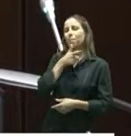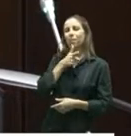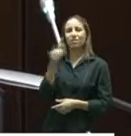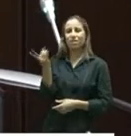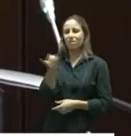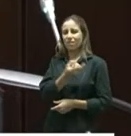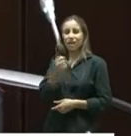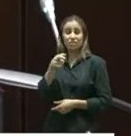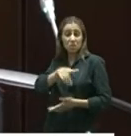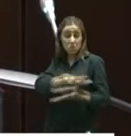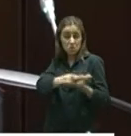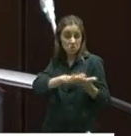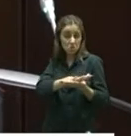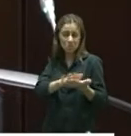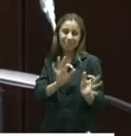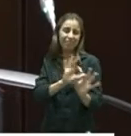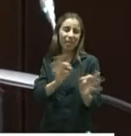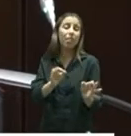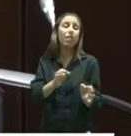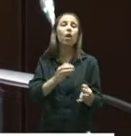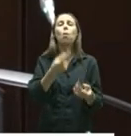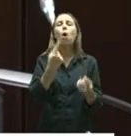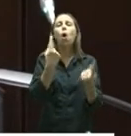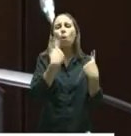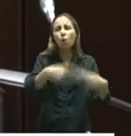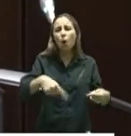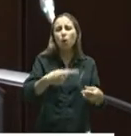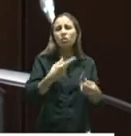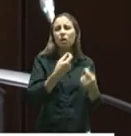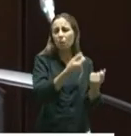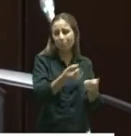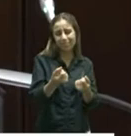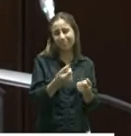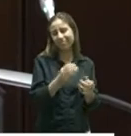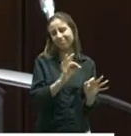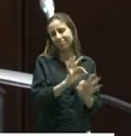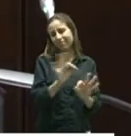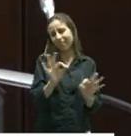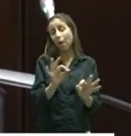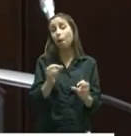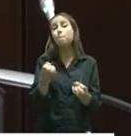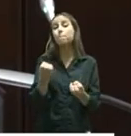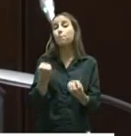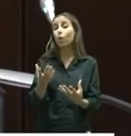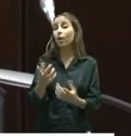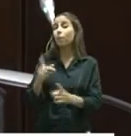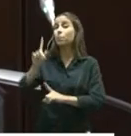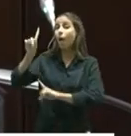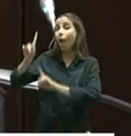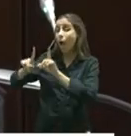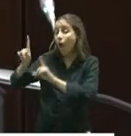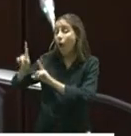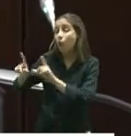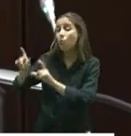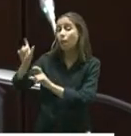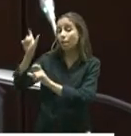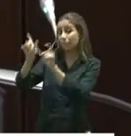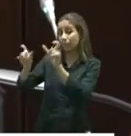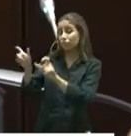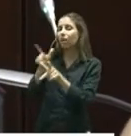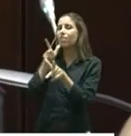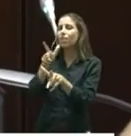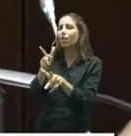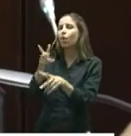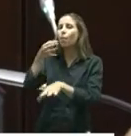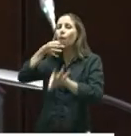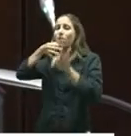no va a resolver ni siquiera el abastecimiento porque hay algunos proveedores que han dicho porque lo dijo el ministro hoy de que no estaban dispuestos a volver a vendernos porque